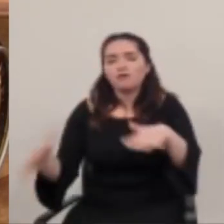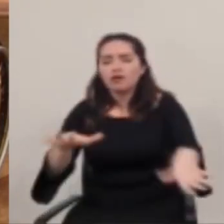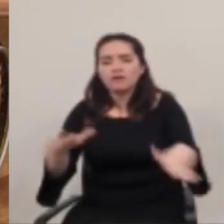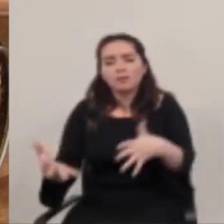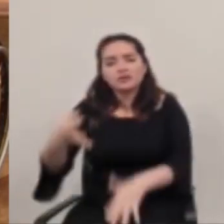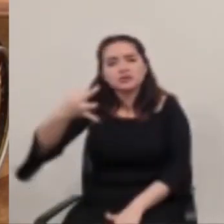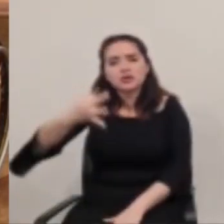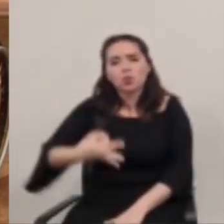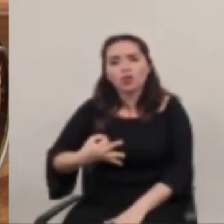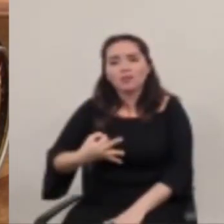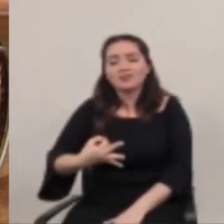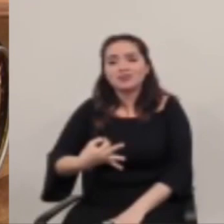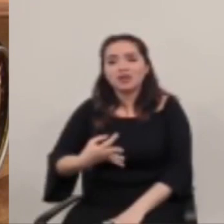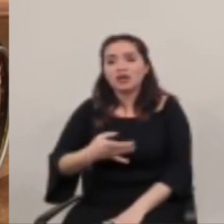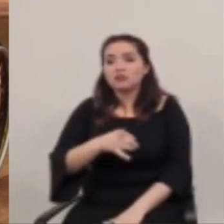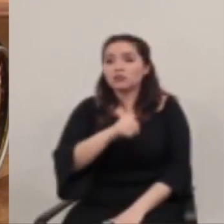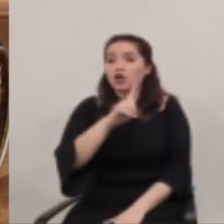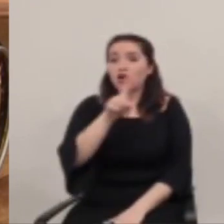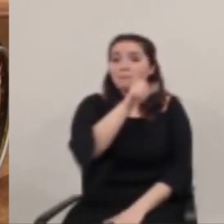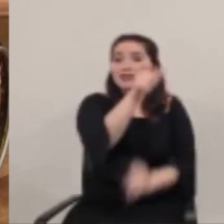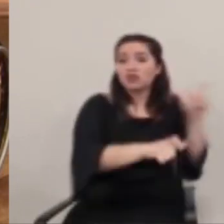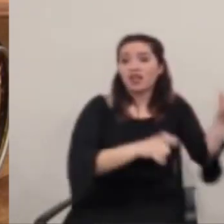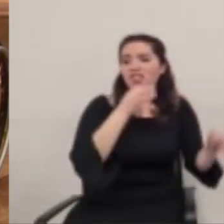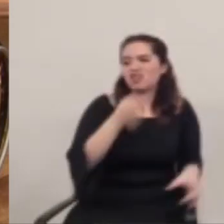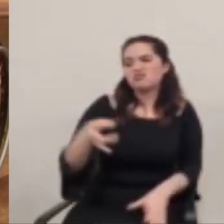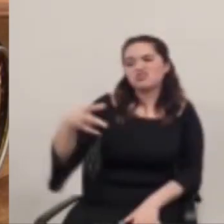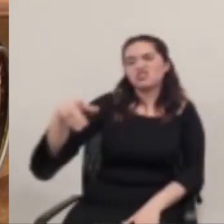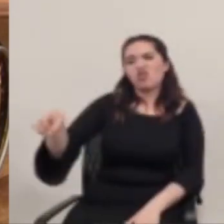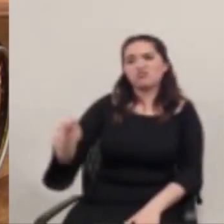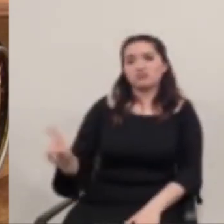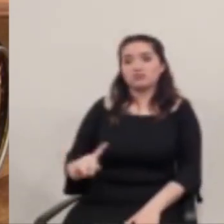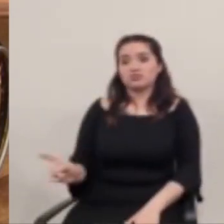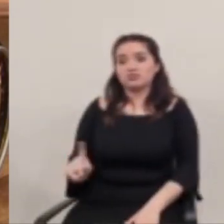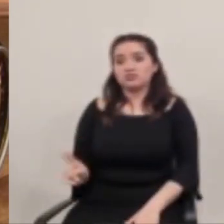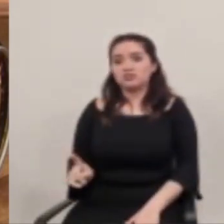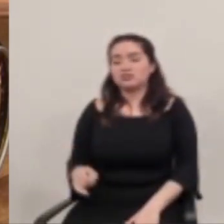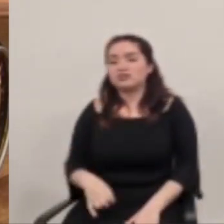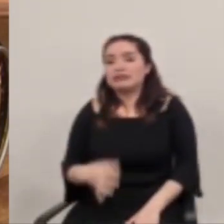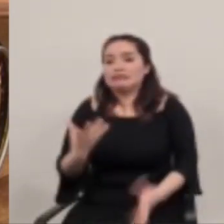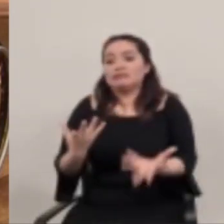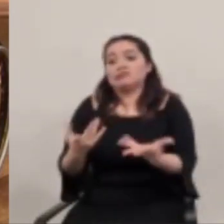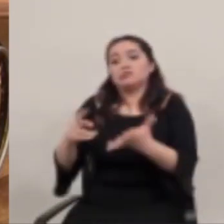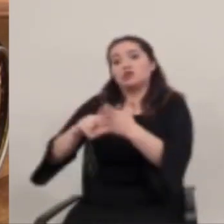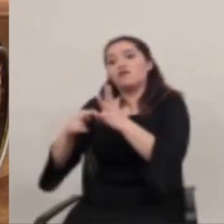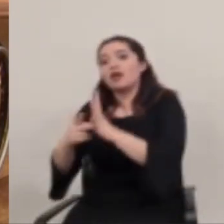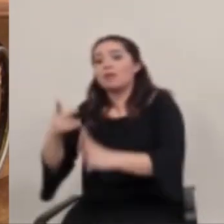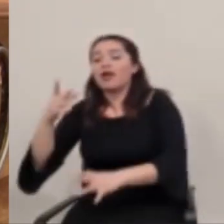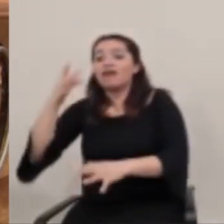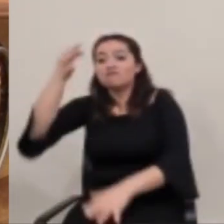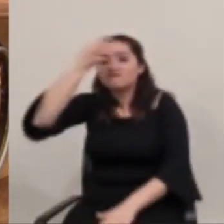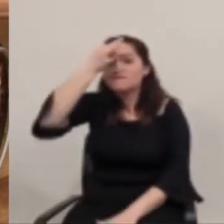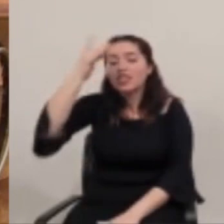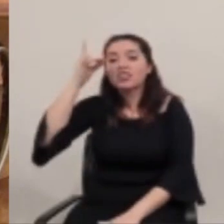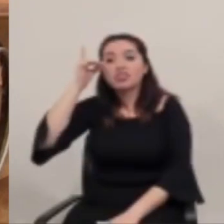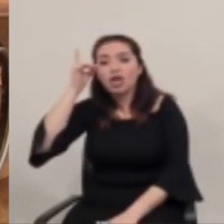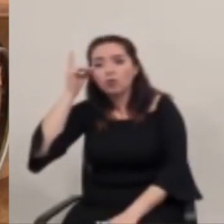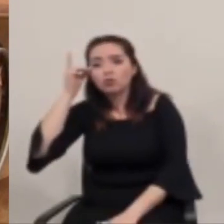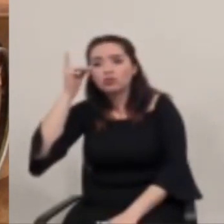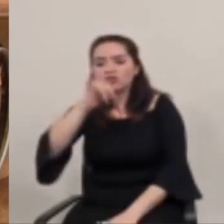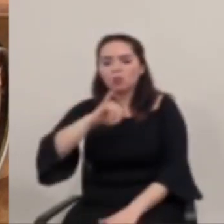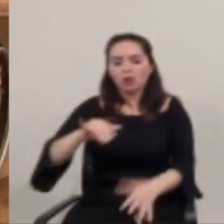seguramente, nadie le dijo que no. Nadie vio primero el síndrome de Down y después sus